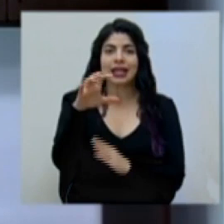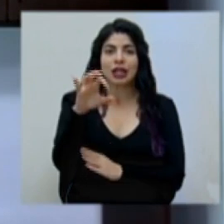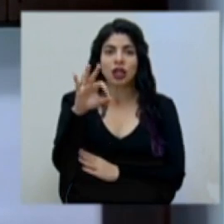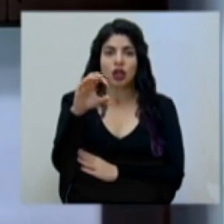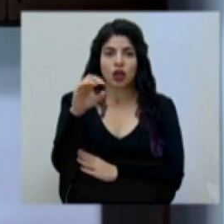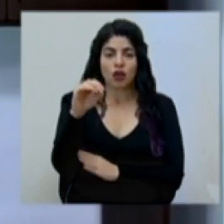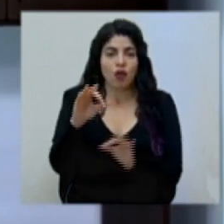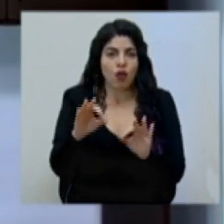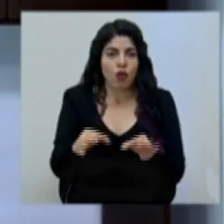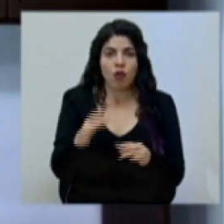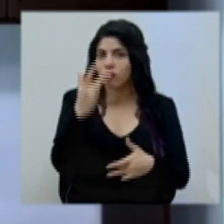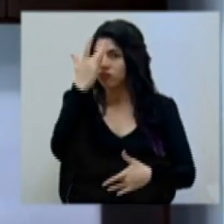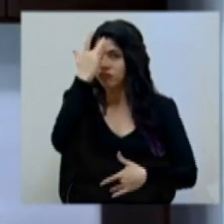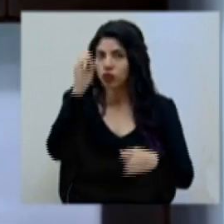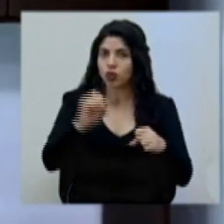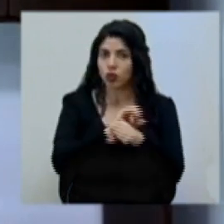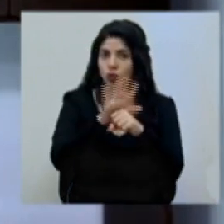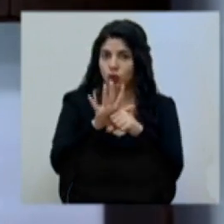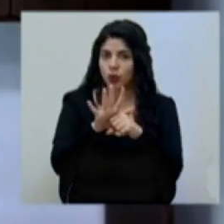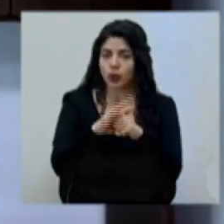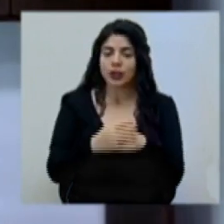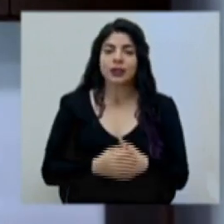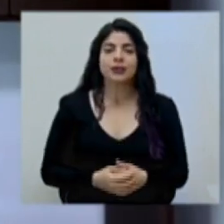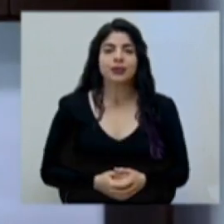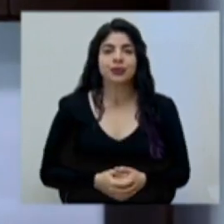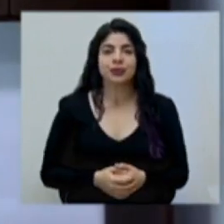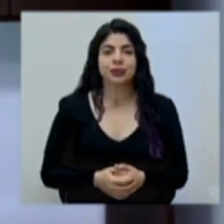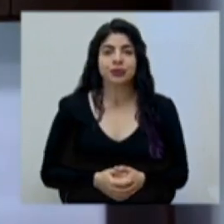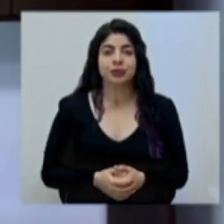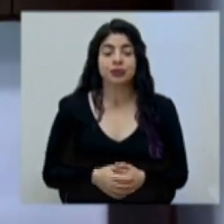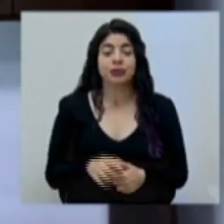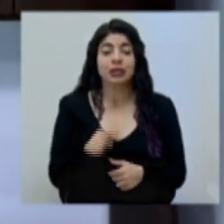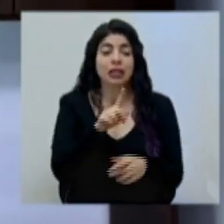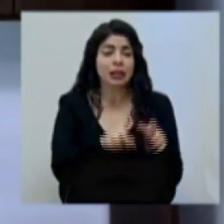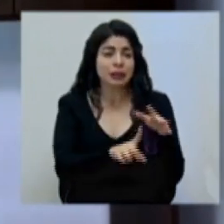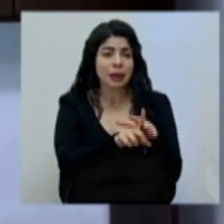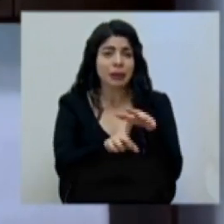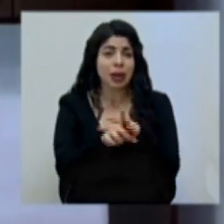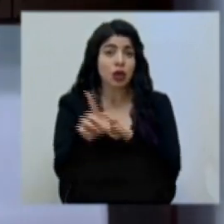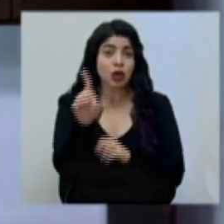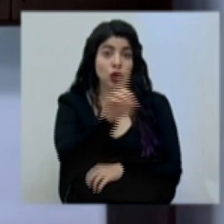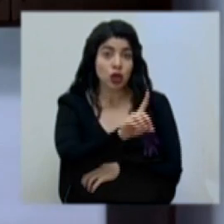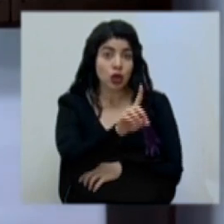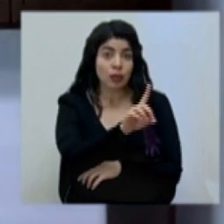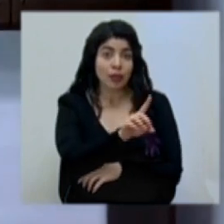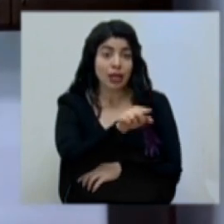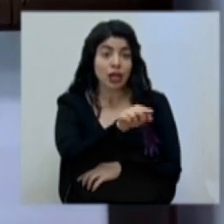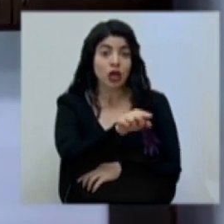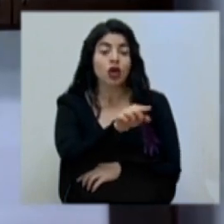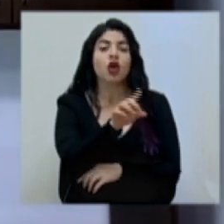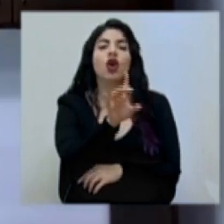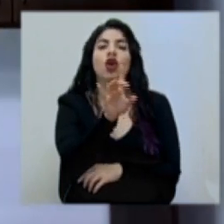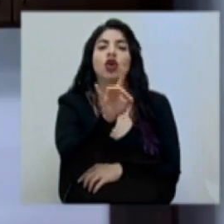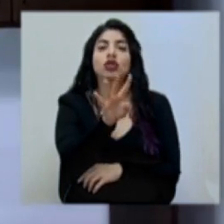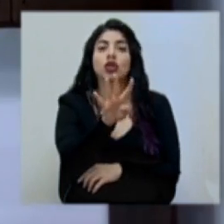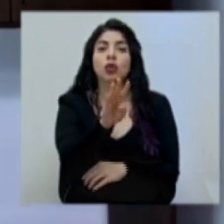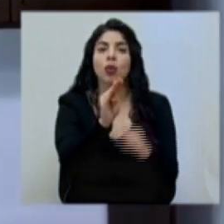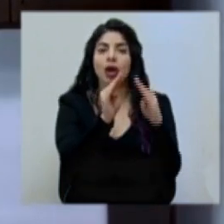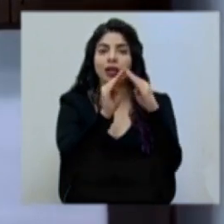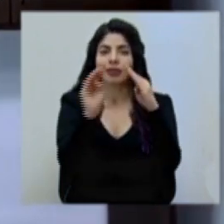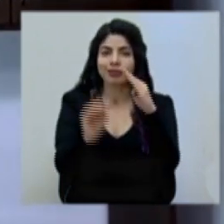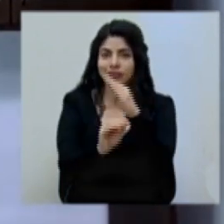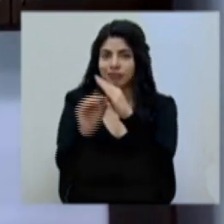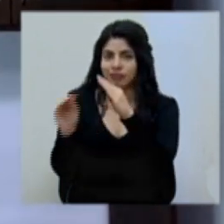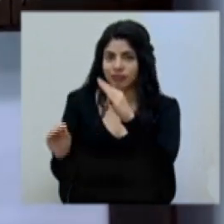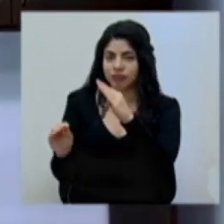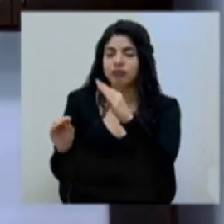125.590 casos confirmados de COVID-19. De los casos registrados el domingo, 84 fueron diagnosticados por nexo